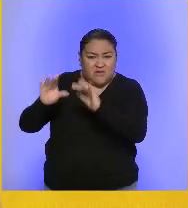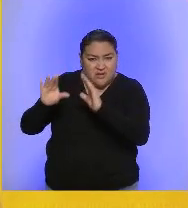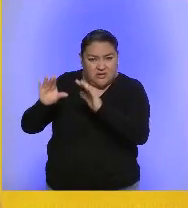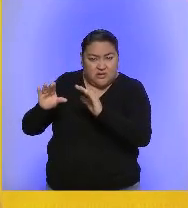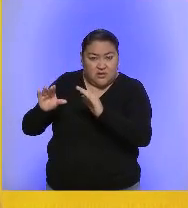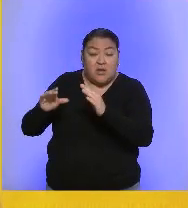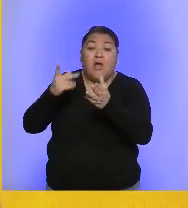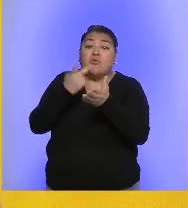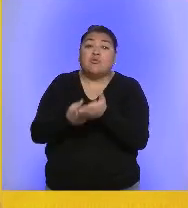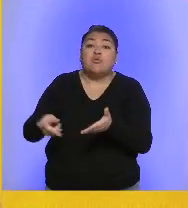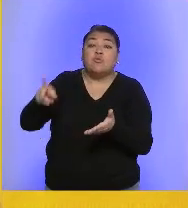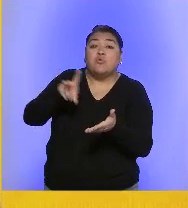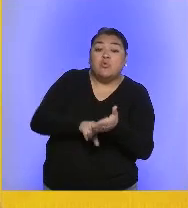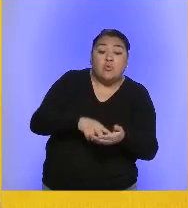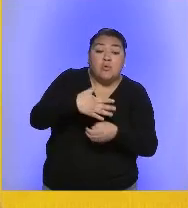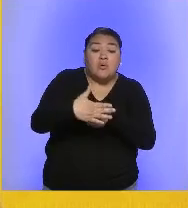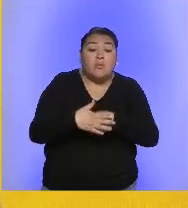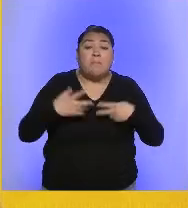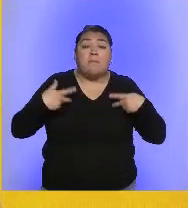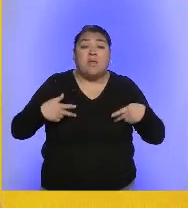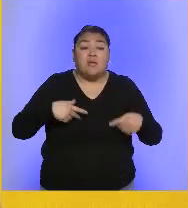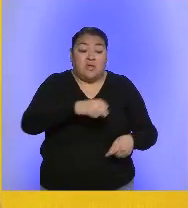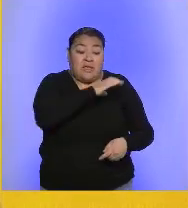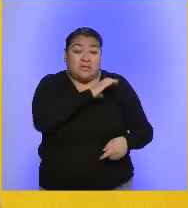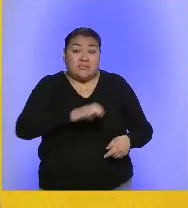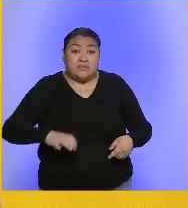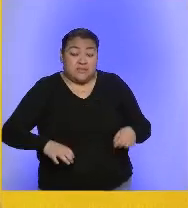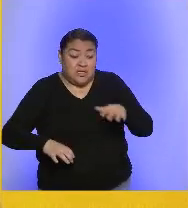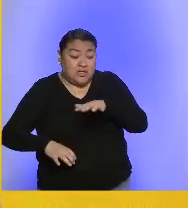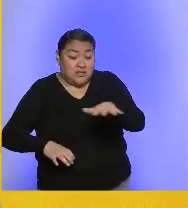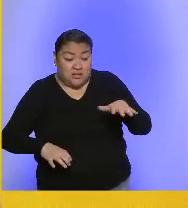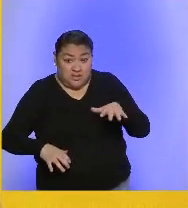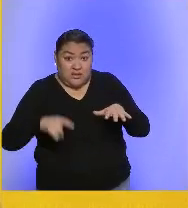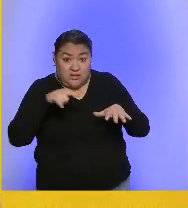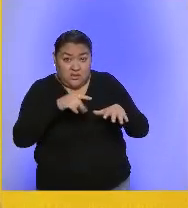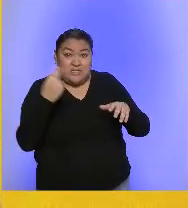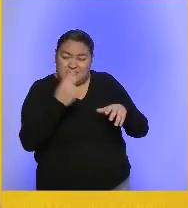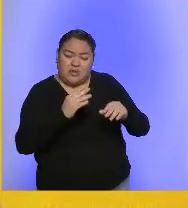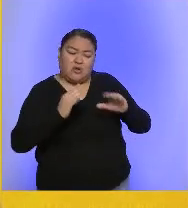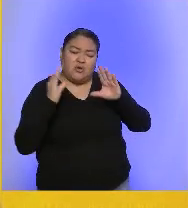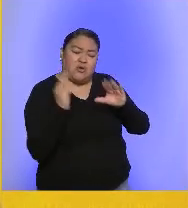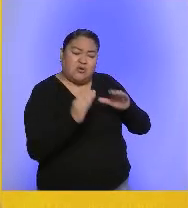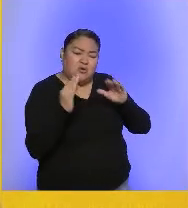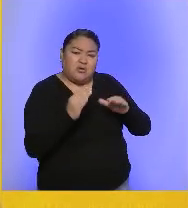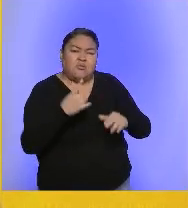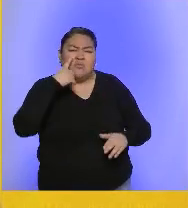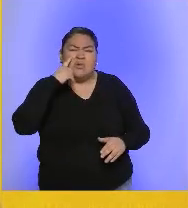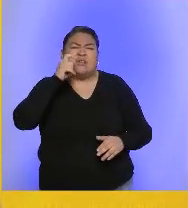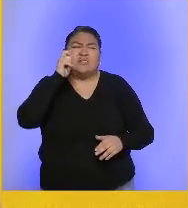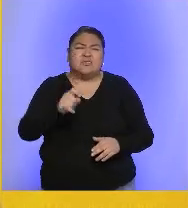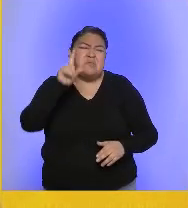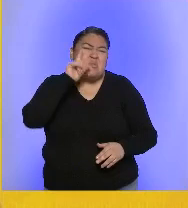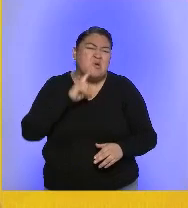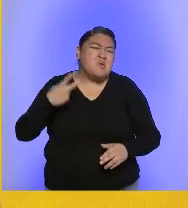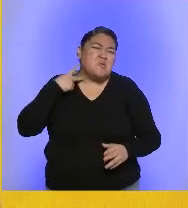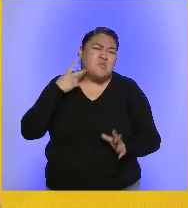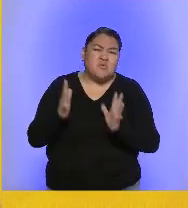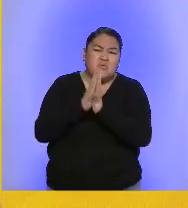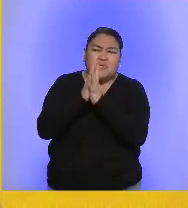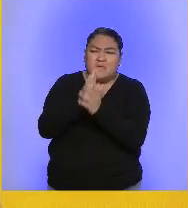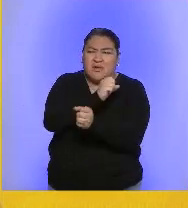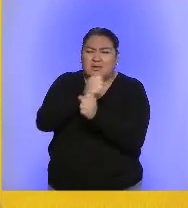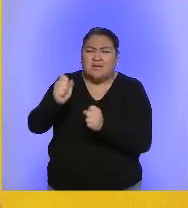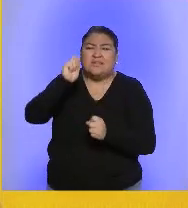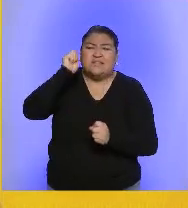popular acerca de cuáles son las características del delito de violencia política por razón de género y cómo seguir